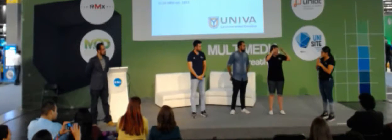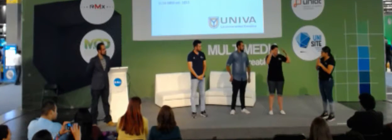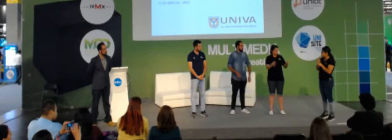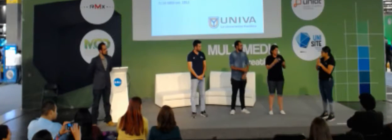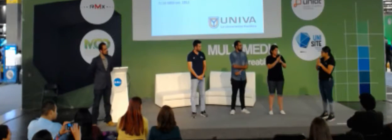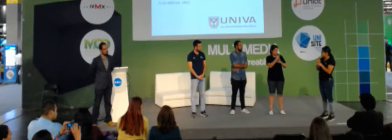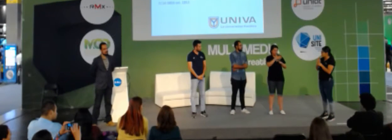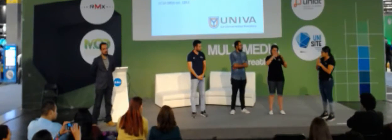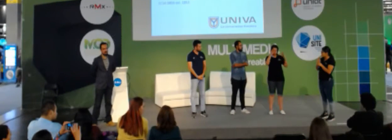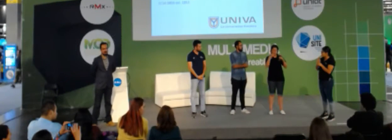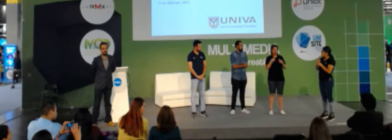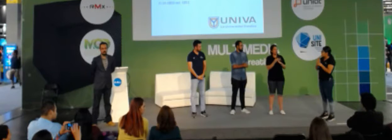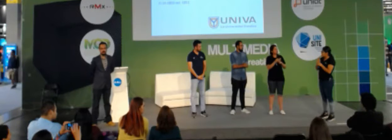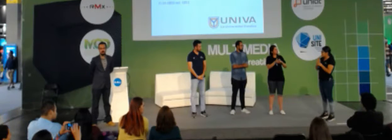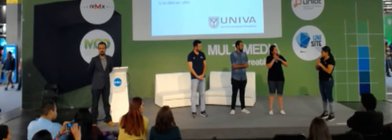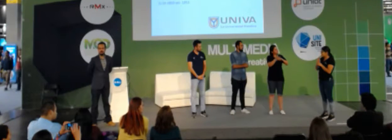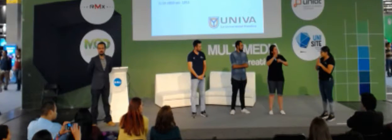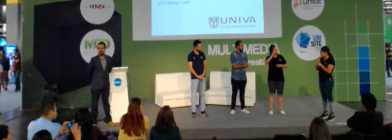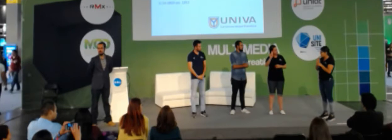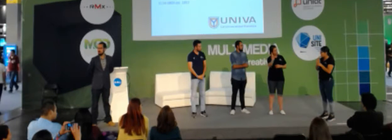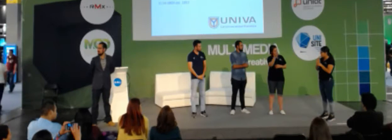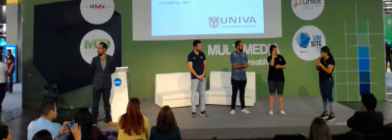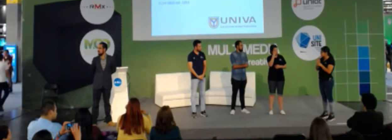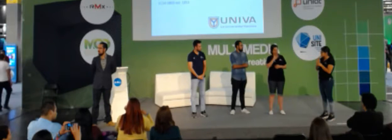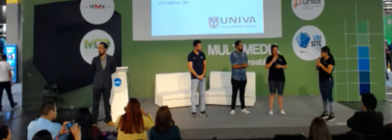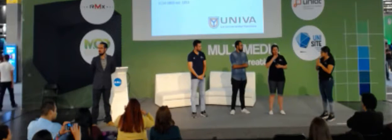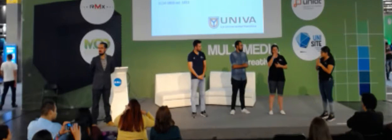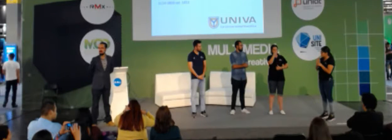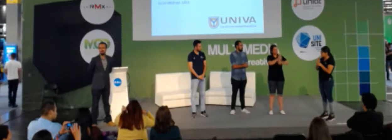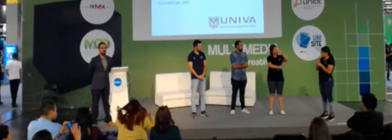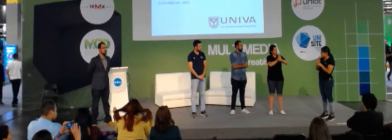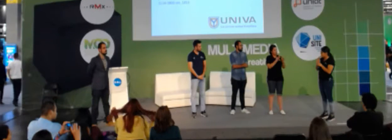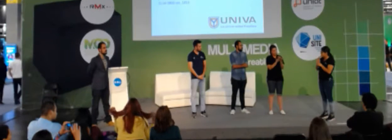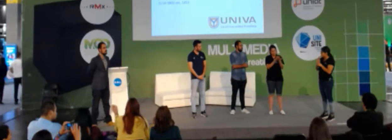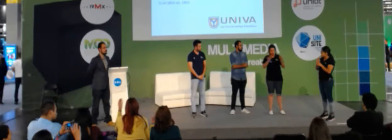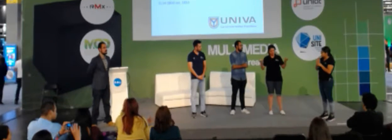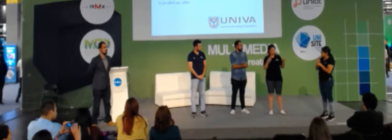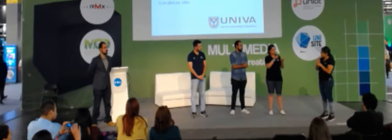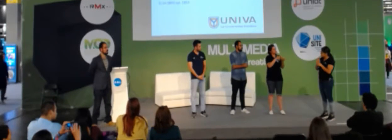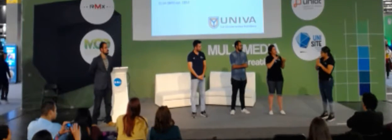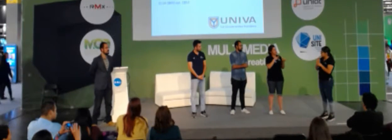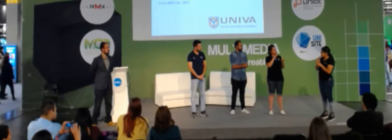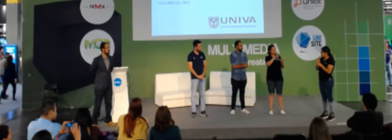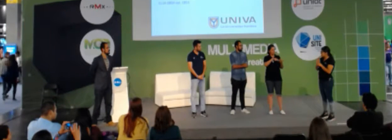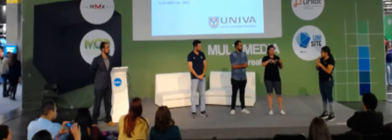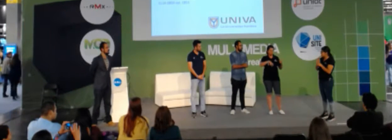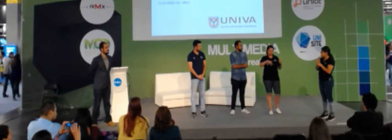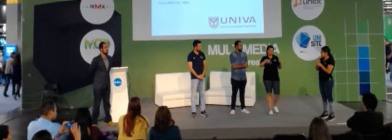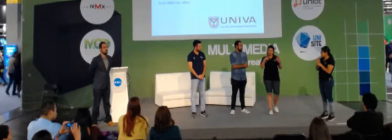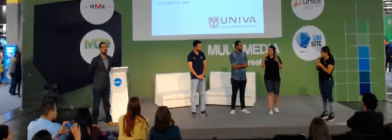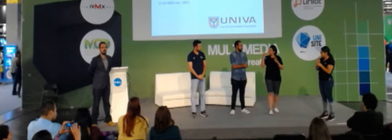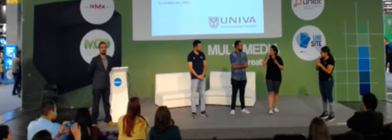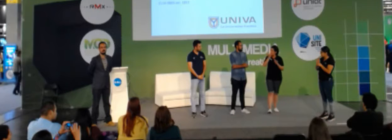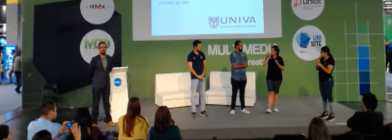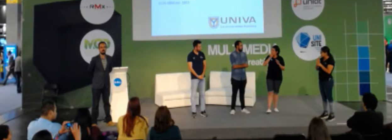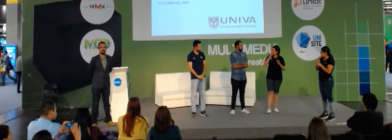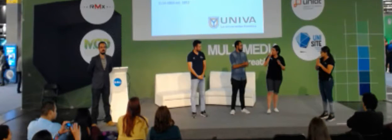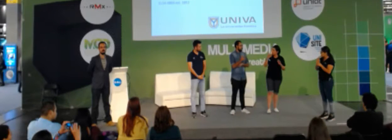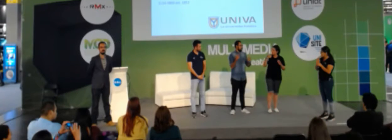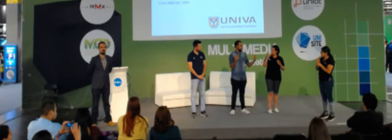nos dejamos caer. Ya somos egresados nosotros de la prepa y vamos a iniciar nuestras primeras